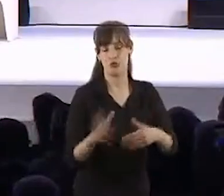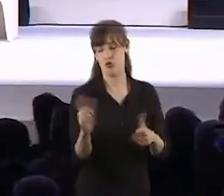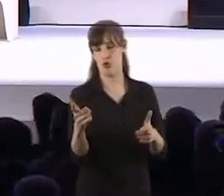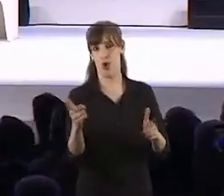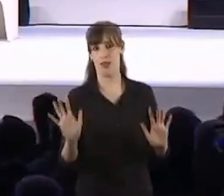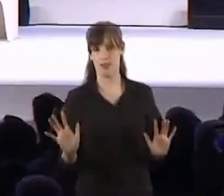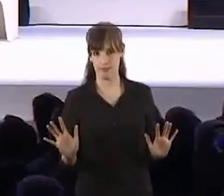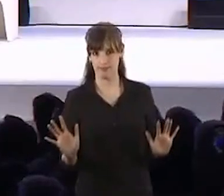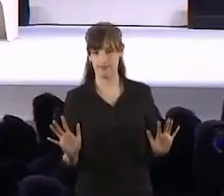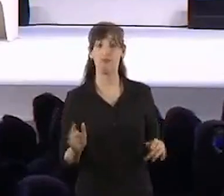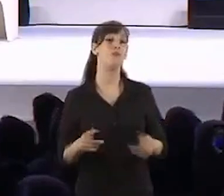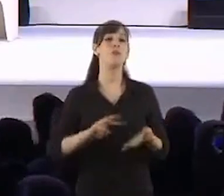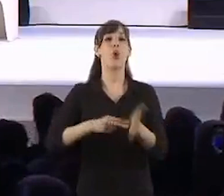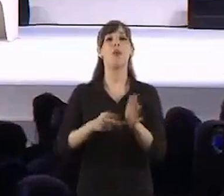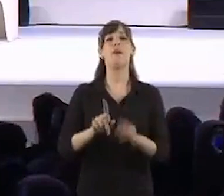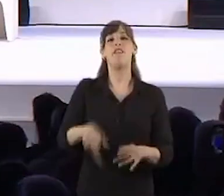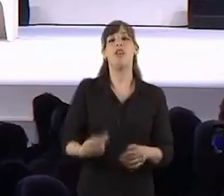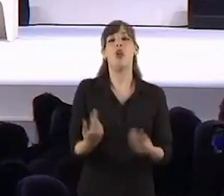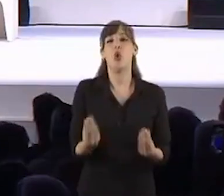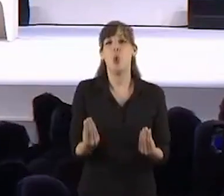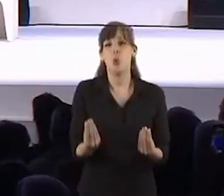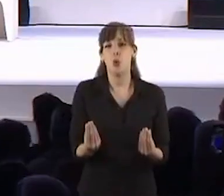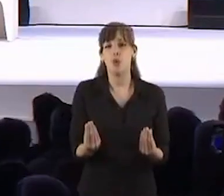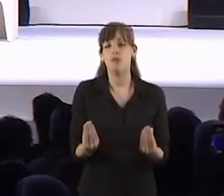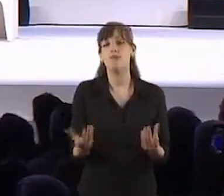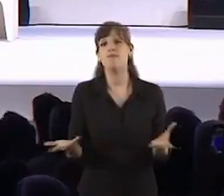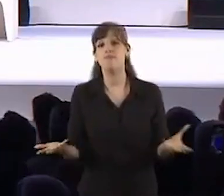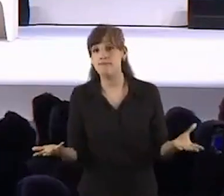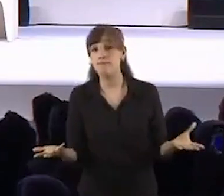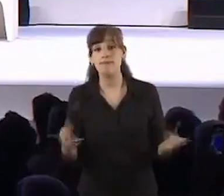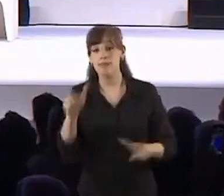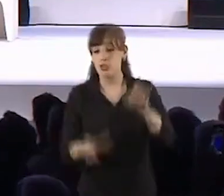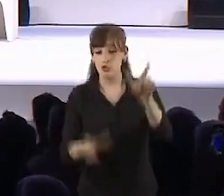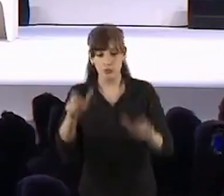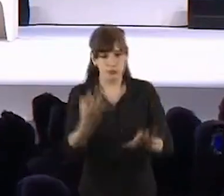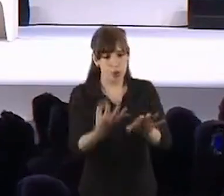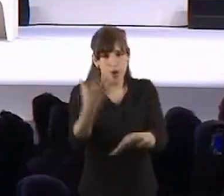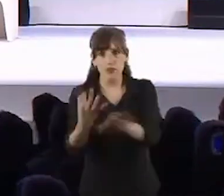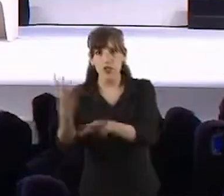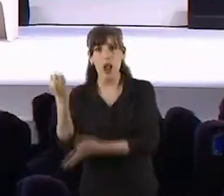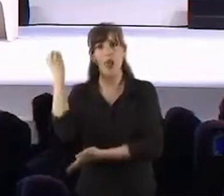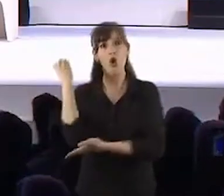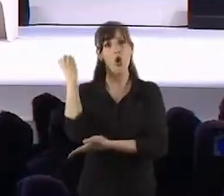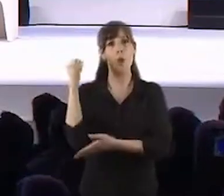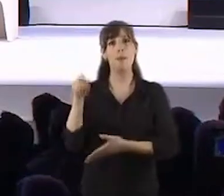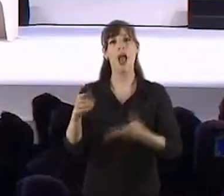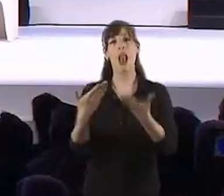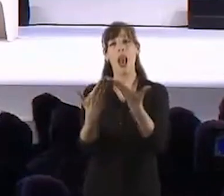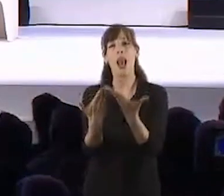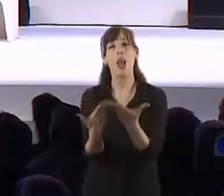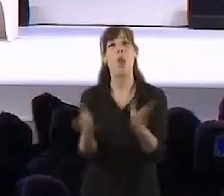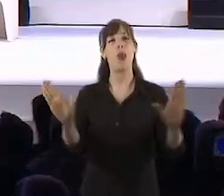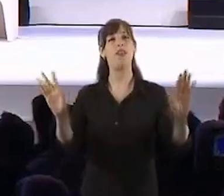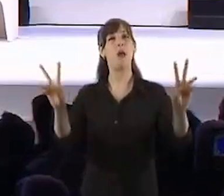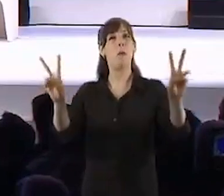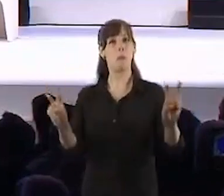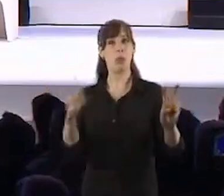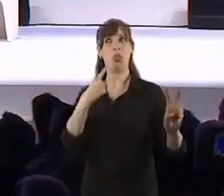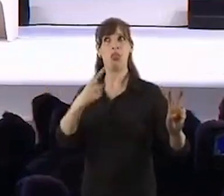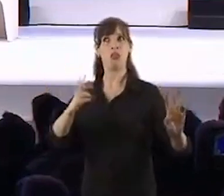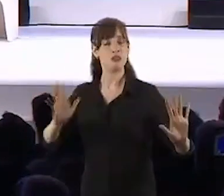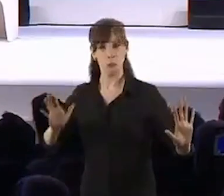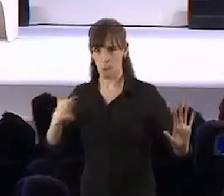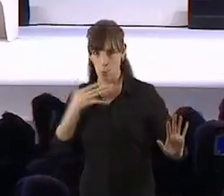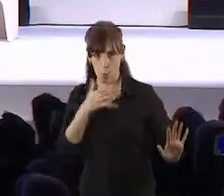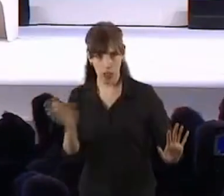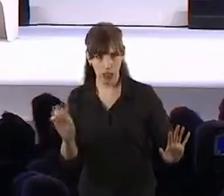problema radica esencialmente en que ni siquiera los economistas supuestamente libertarios comprenden qué es el mercado, ya que